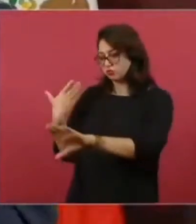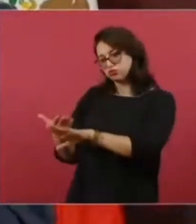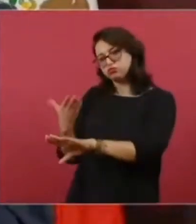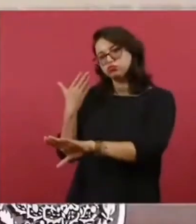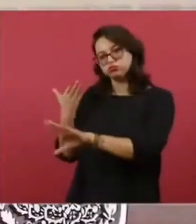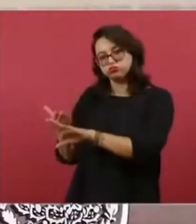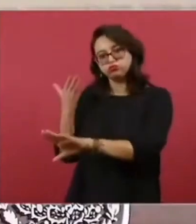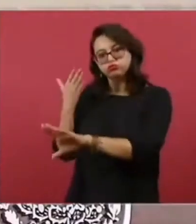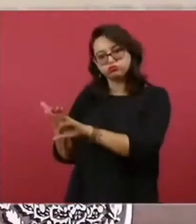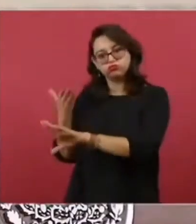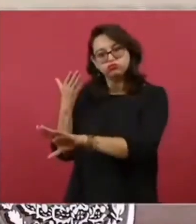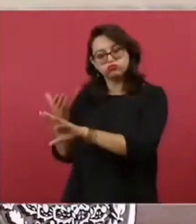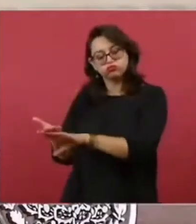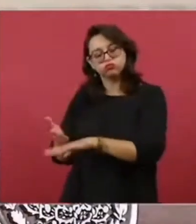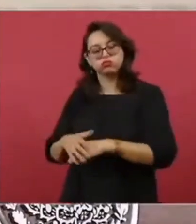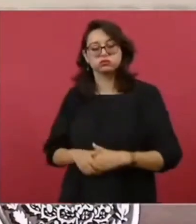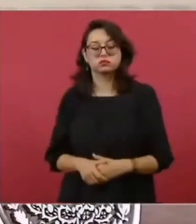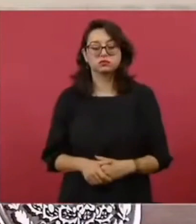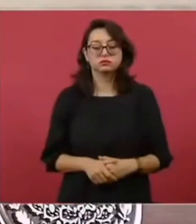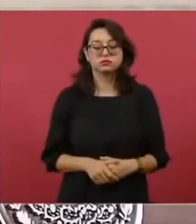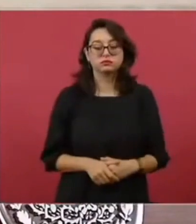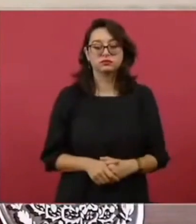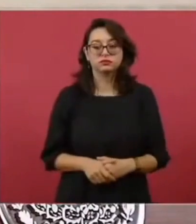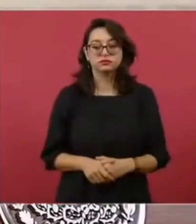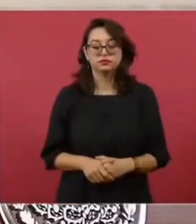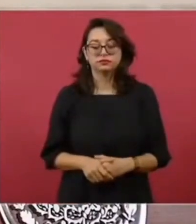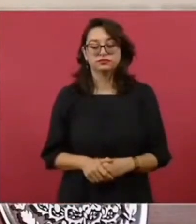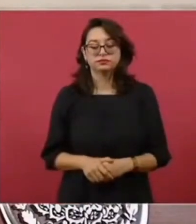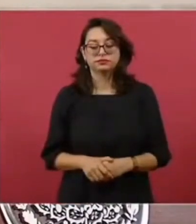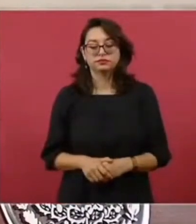que donde hay